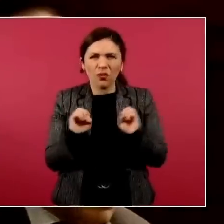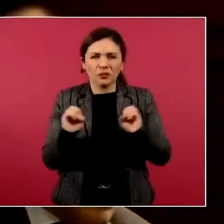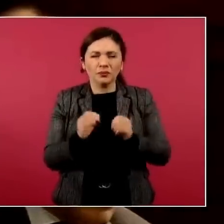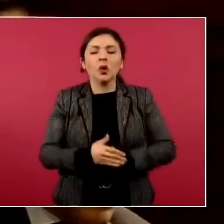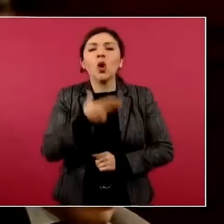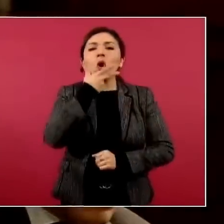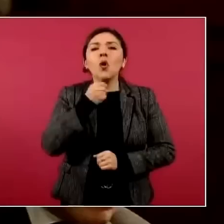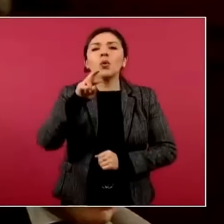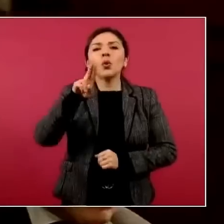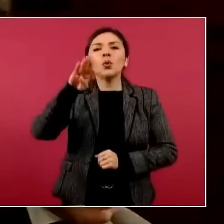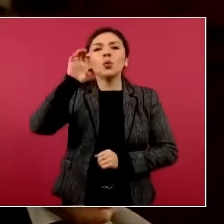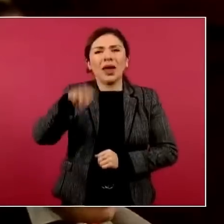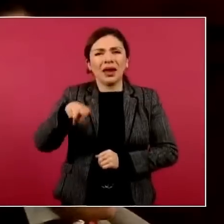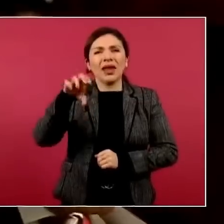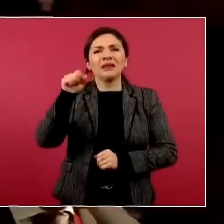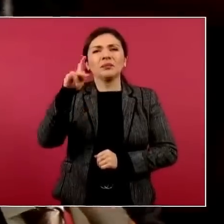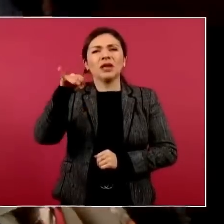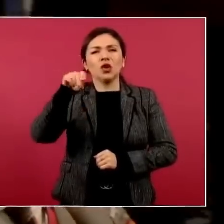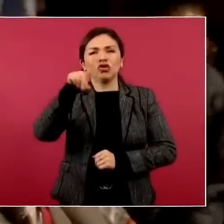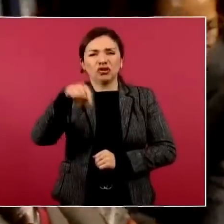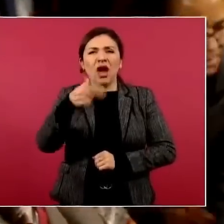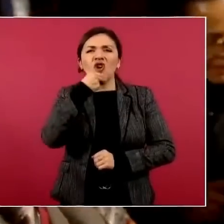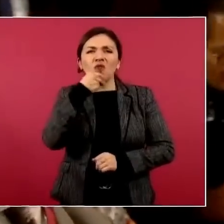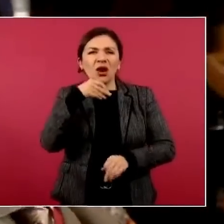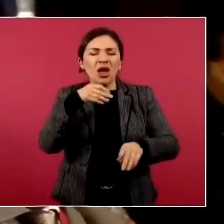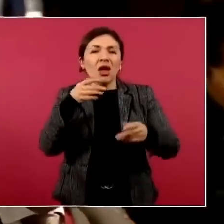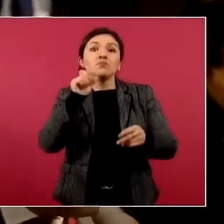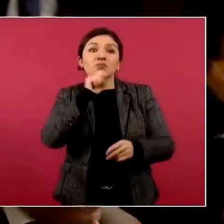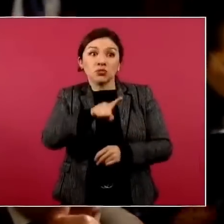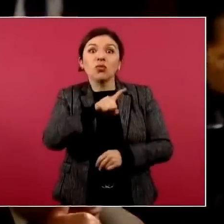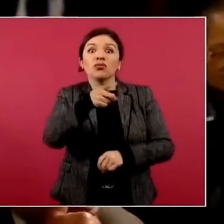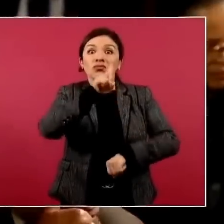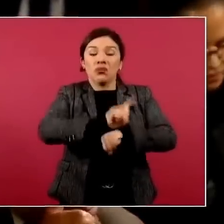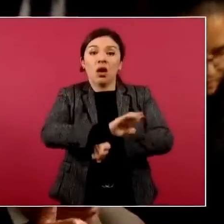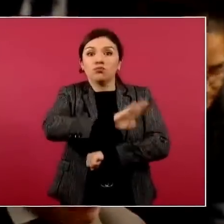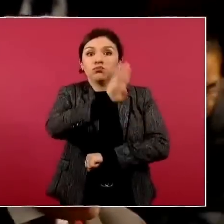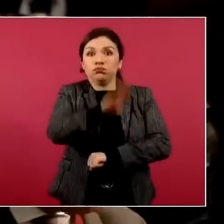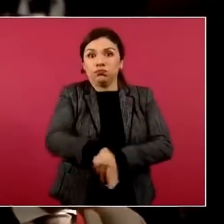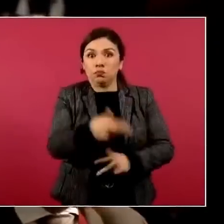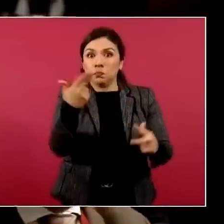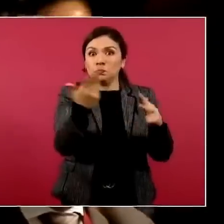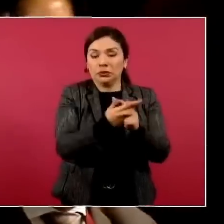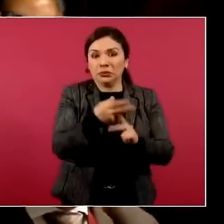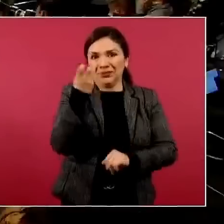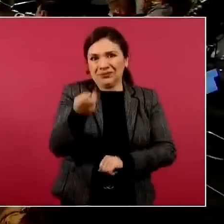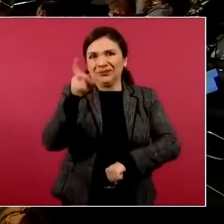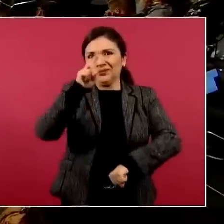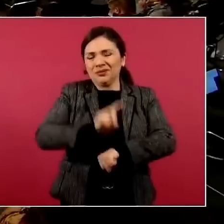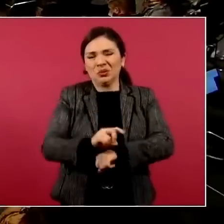Rubén Espinosa, el fotoperiodista que fue asesinado en este